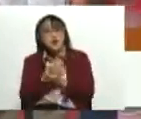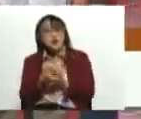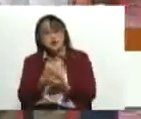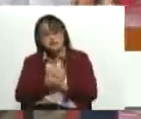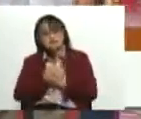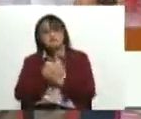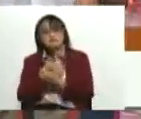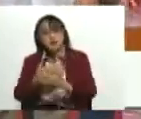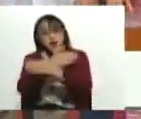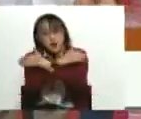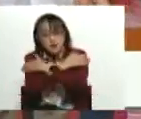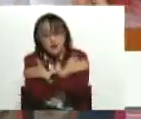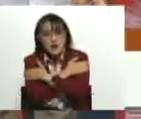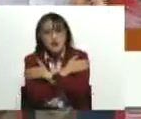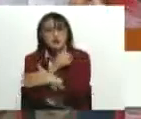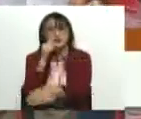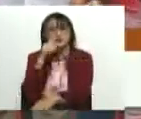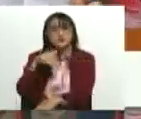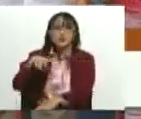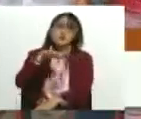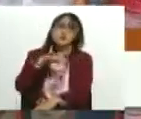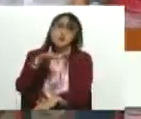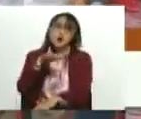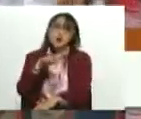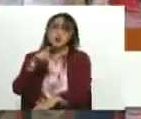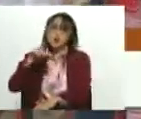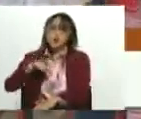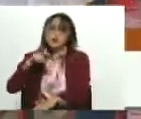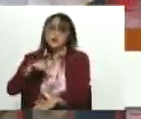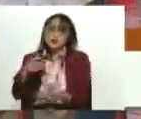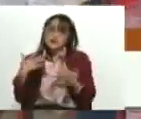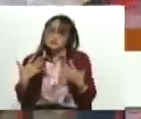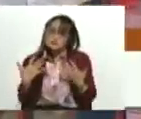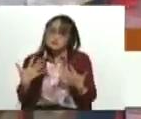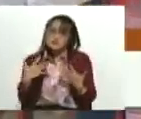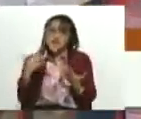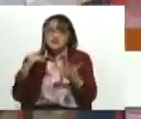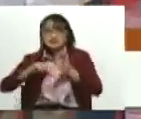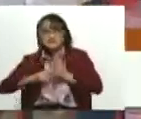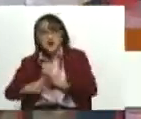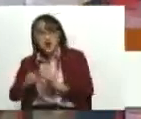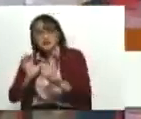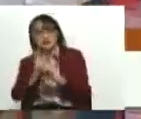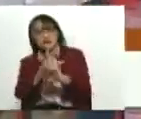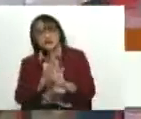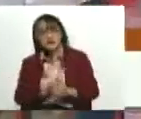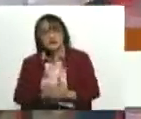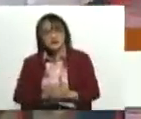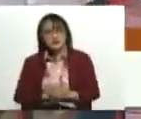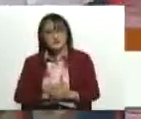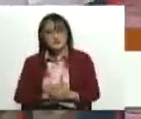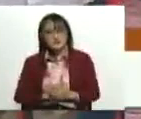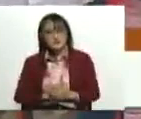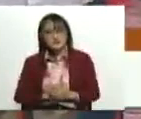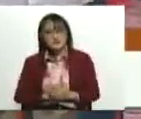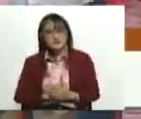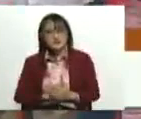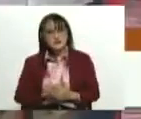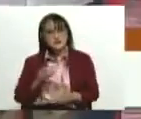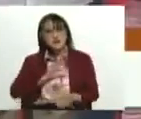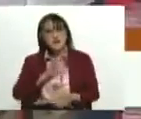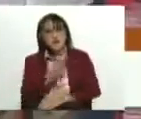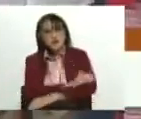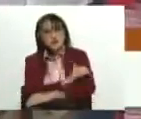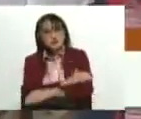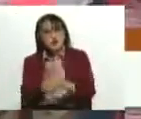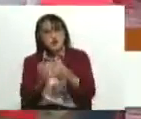un abrazo a nuestro pueblo necesitado, urgido, reprimido, atacado por la derecha que gobernó este